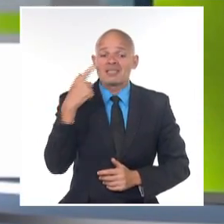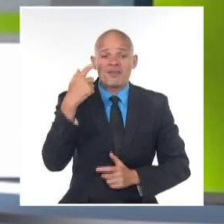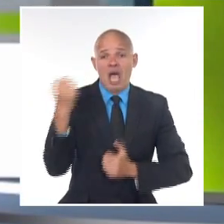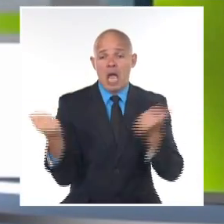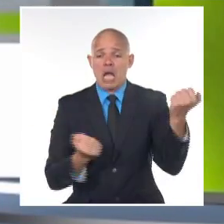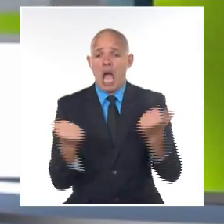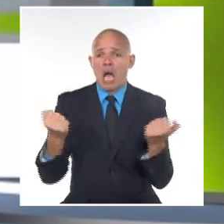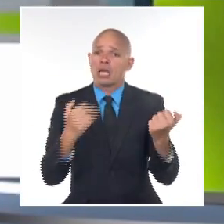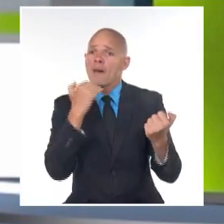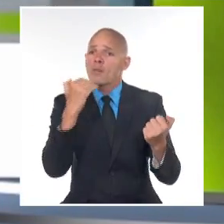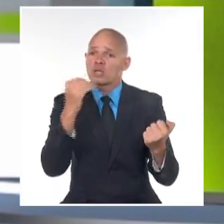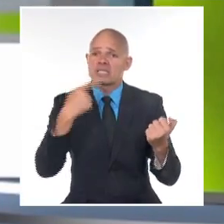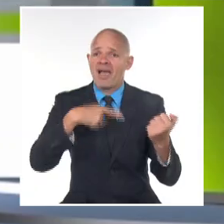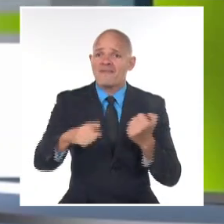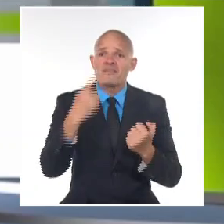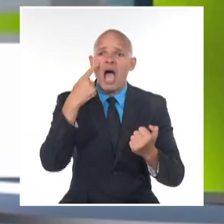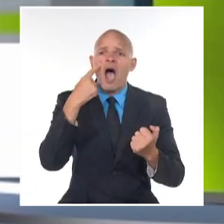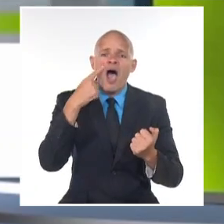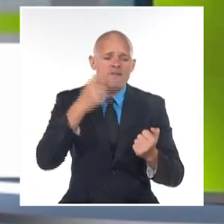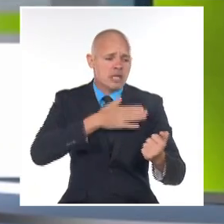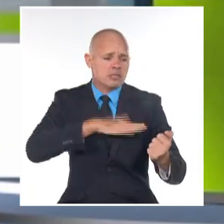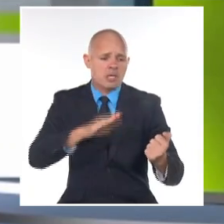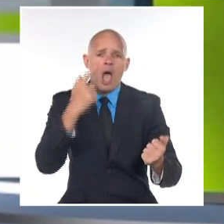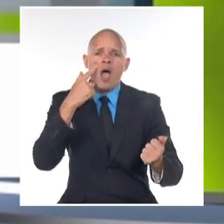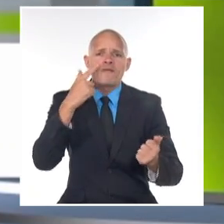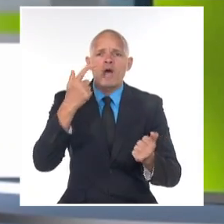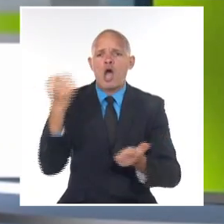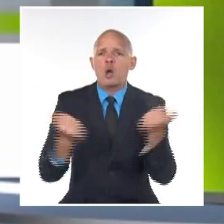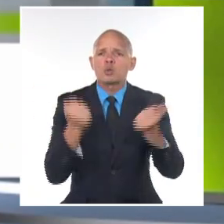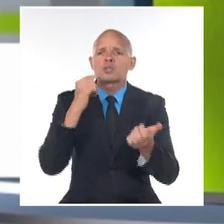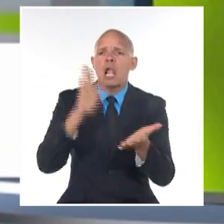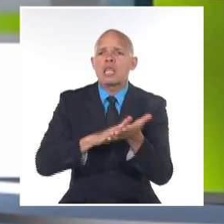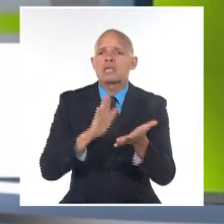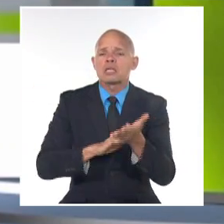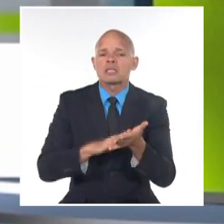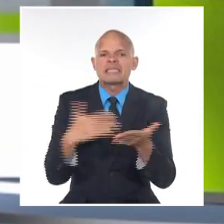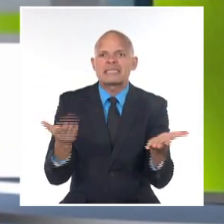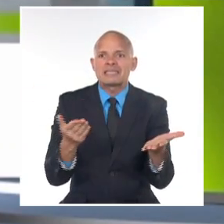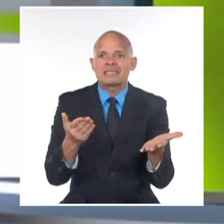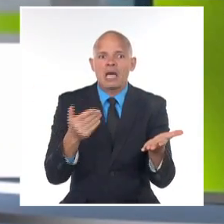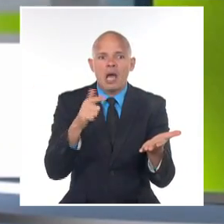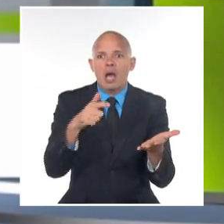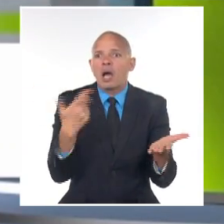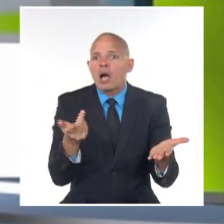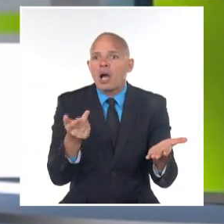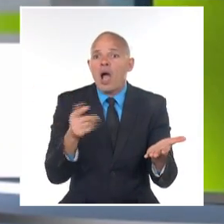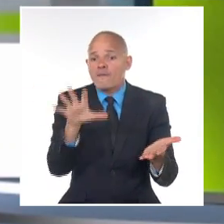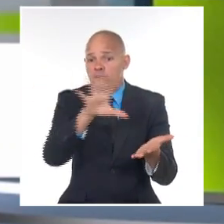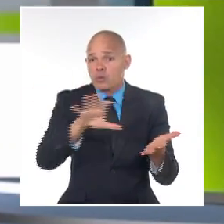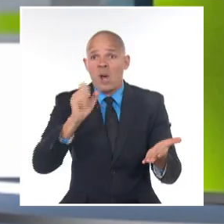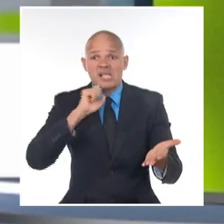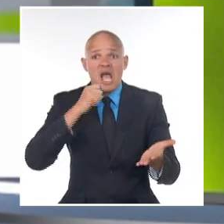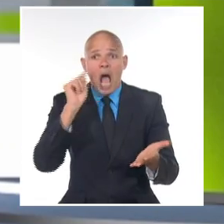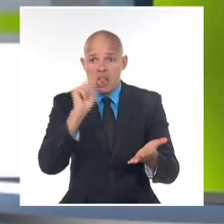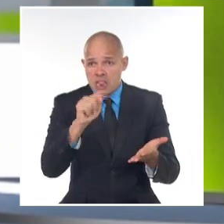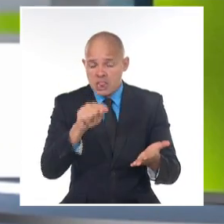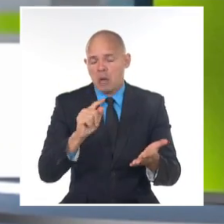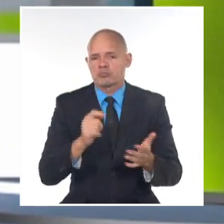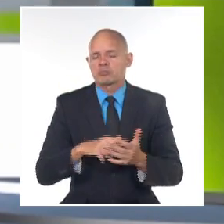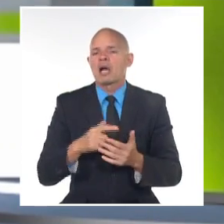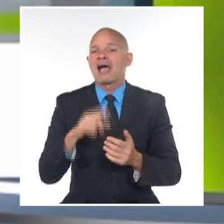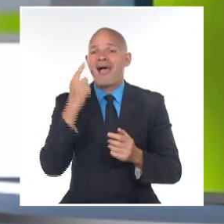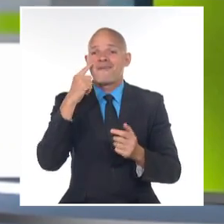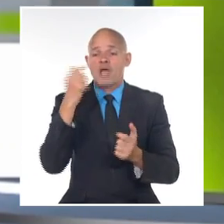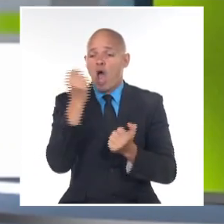con la vida de este joven de 25 años. La policía para a Chase Allen en Utah, Estados Unidos, y le solicita su